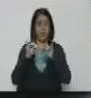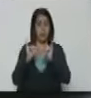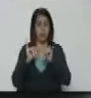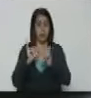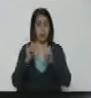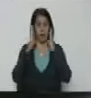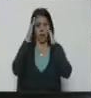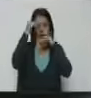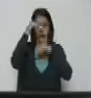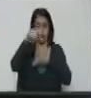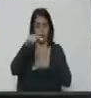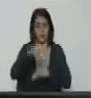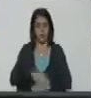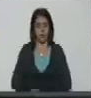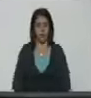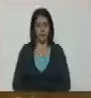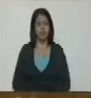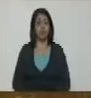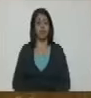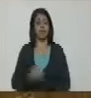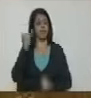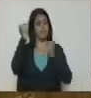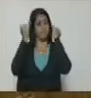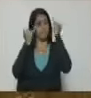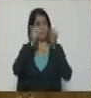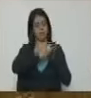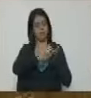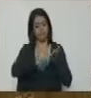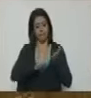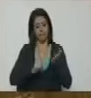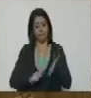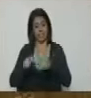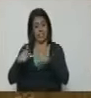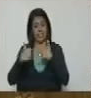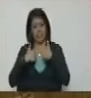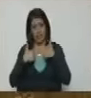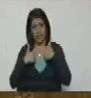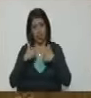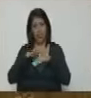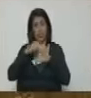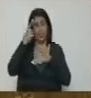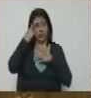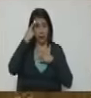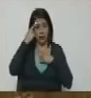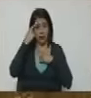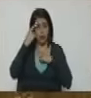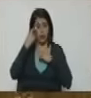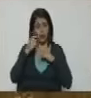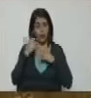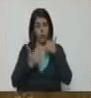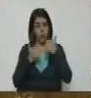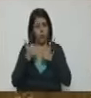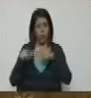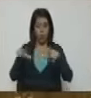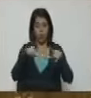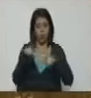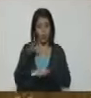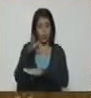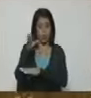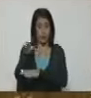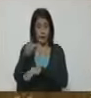a atender los planteamientos de quienes patean la calle, de los que saben cuál es la esquina donde